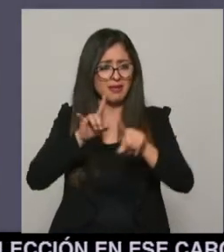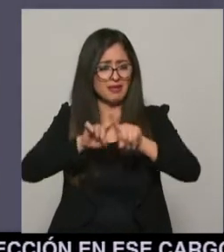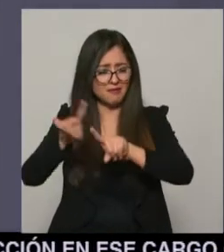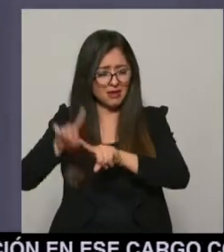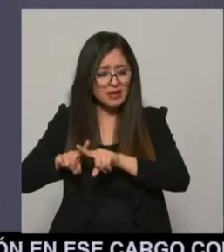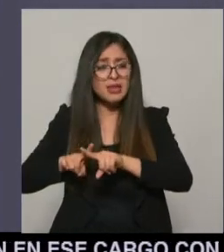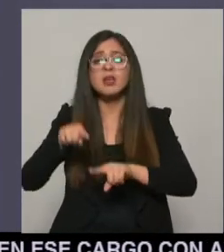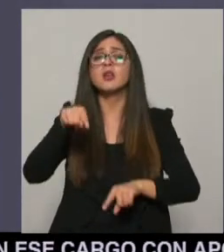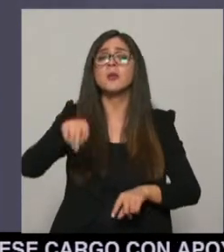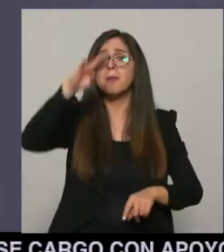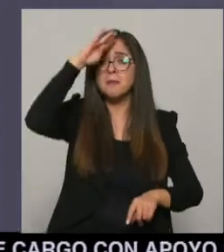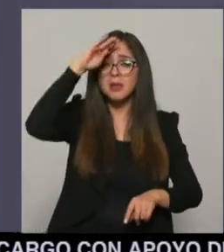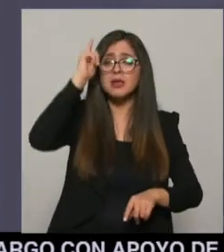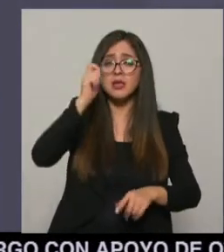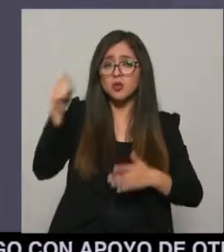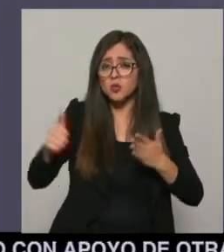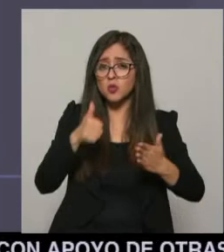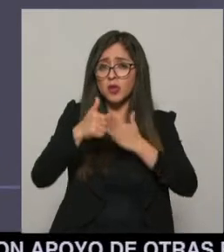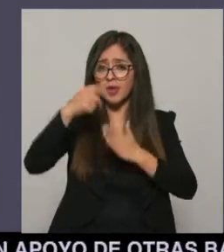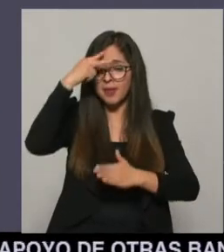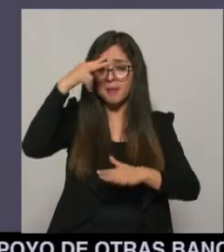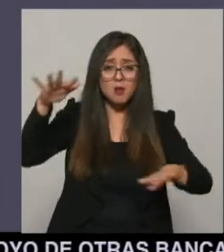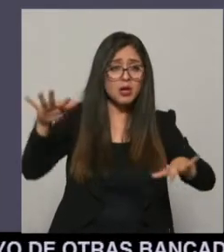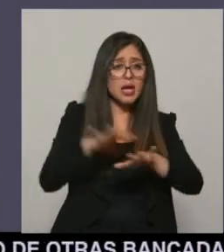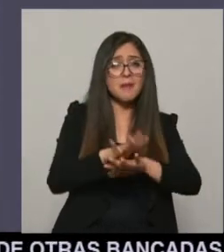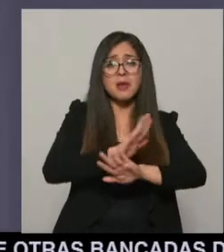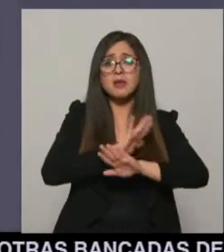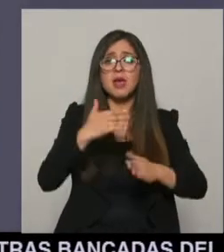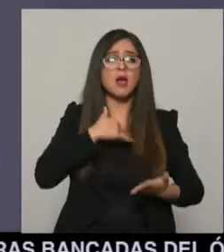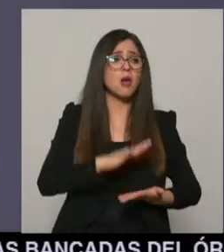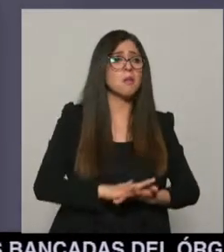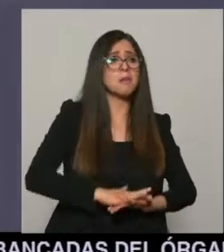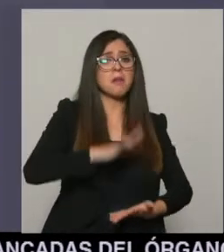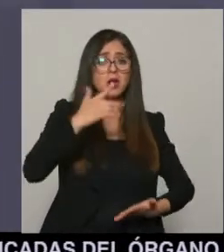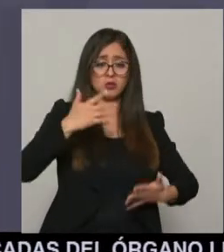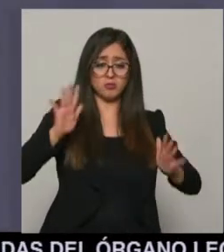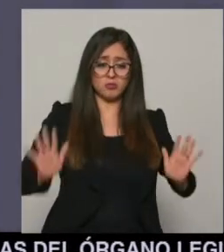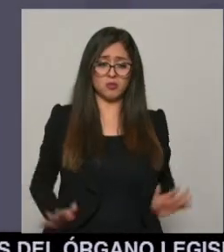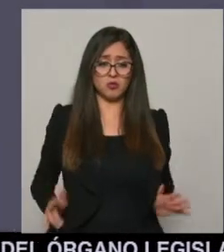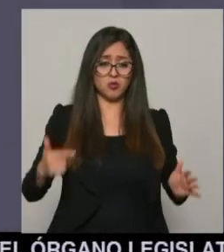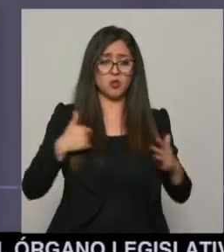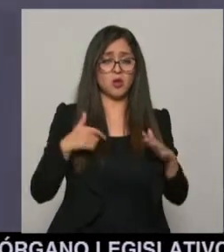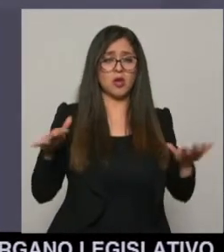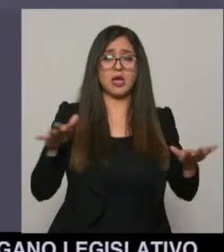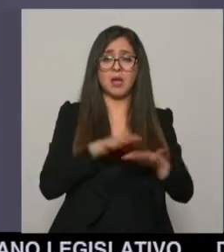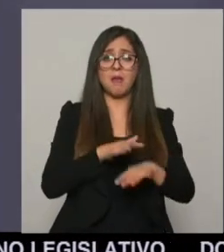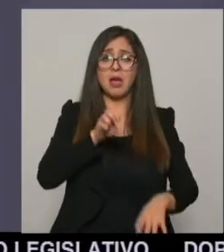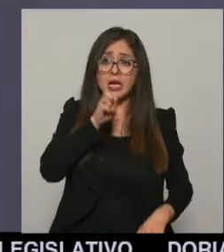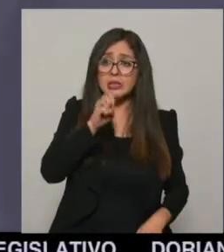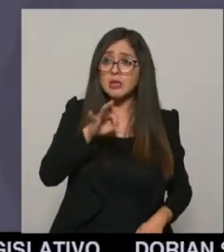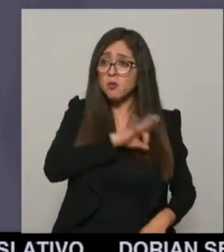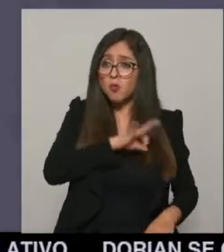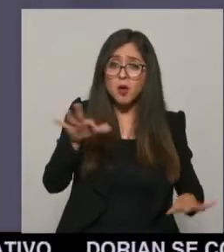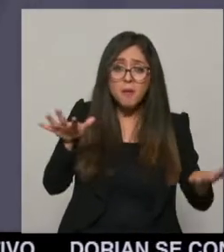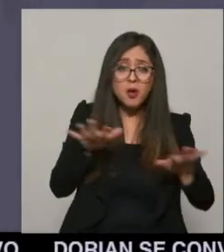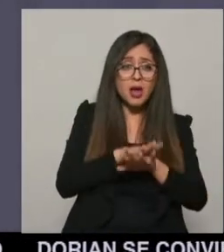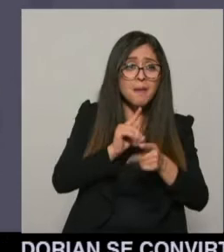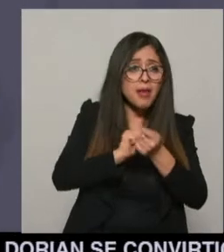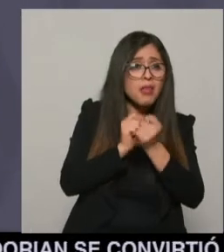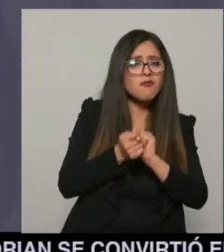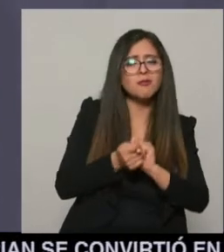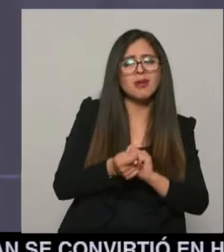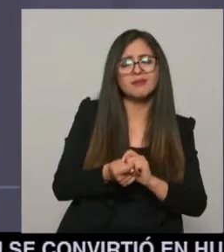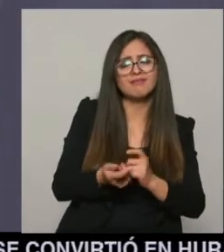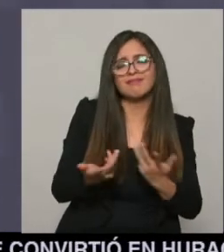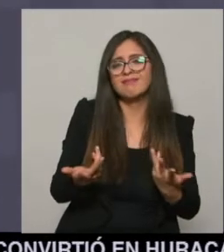porque lleguen unas mayorías legitimadas a decir ya cambiamos y ahora sí vamos a transformar las cosas. No, esto se demuestra con hechos. Y